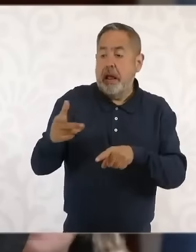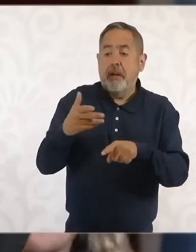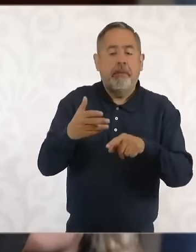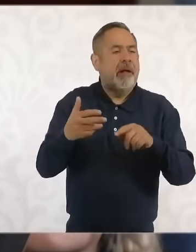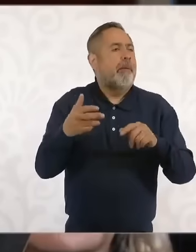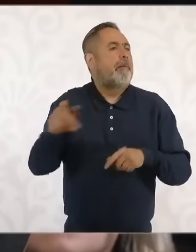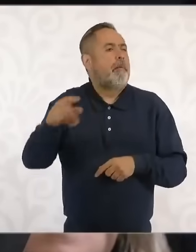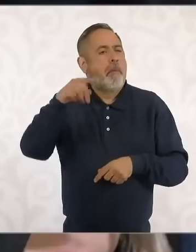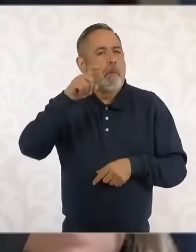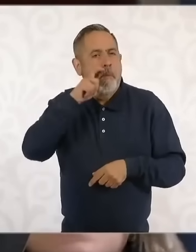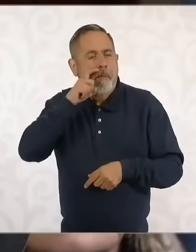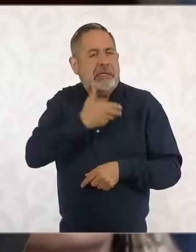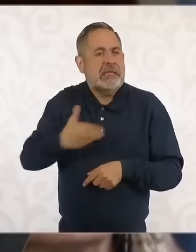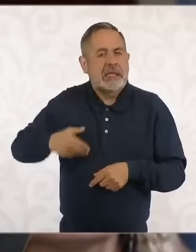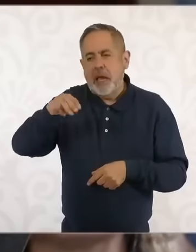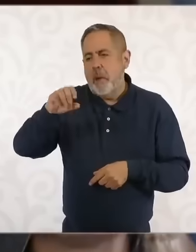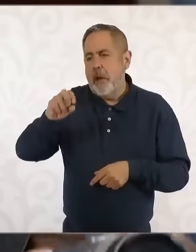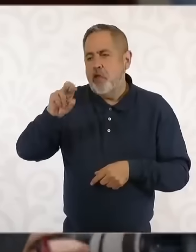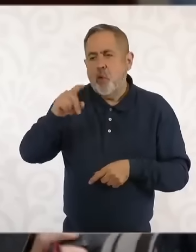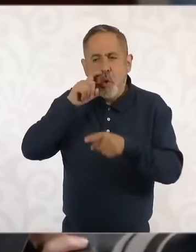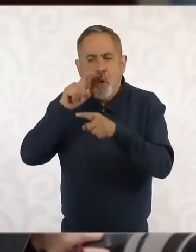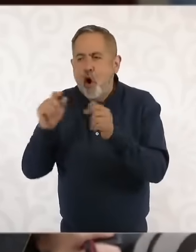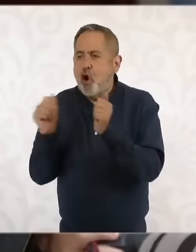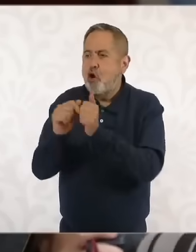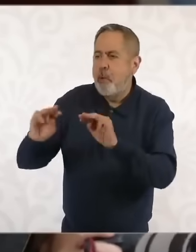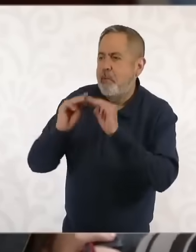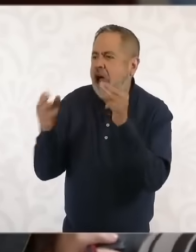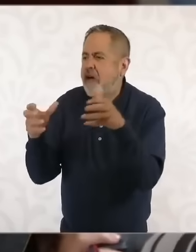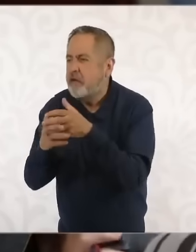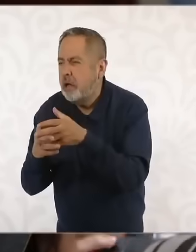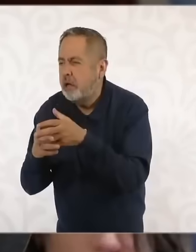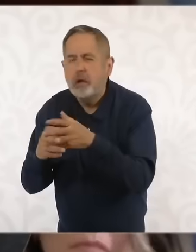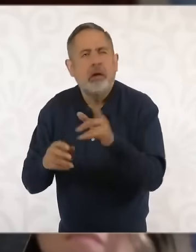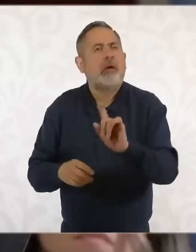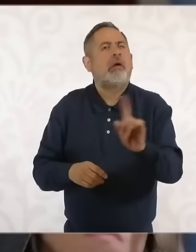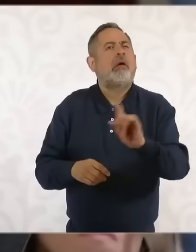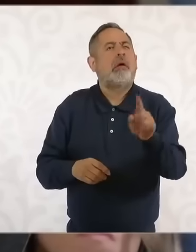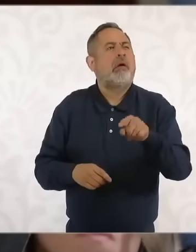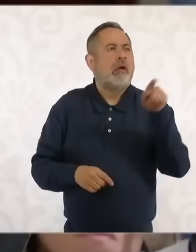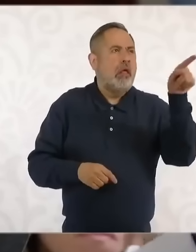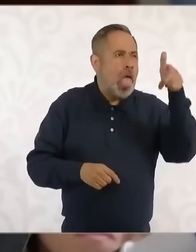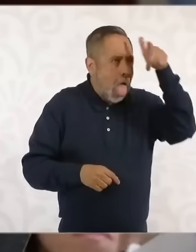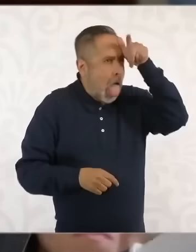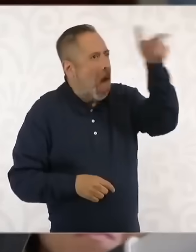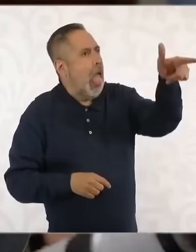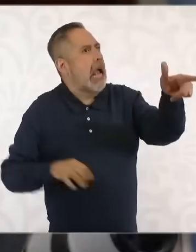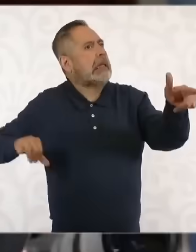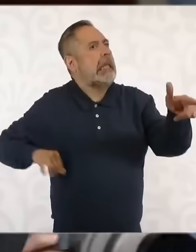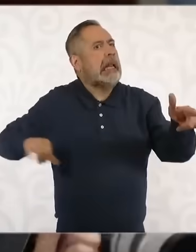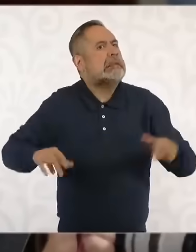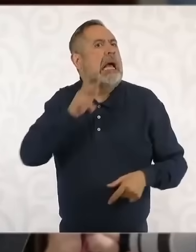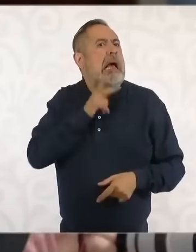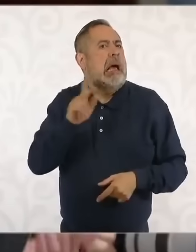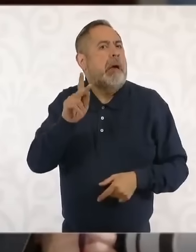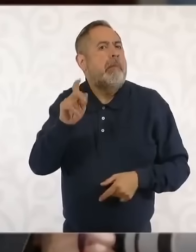crimen organizado, sino los mismos funcionarios de Estados Unidos han dejado ver su interés en el tema del petróleo, pero solamente en Venezuela no es el tema del petróleo,